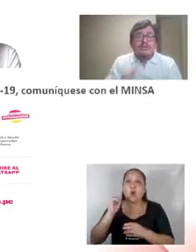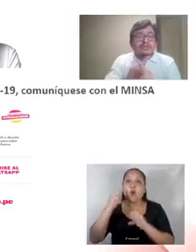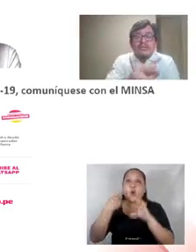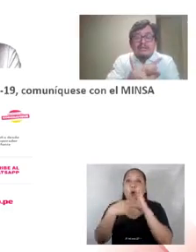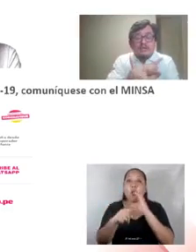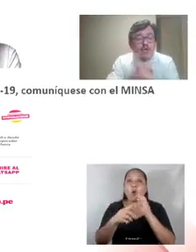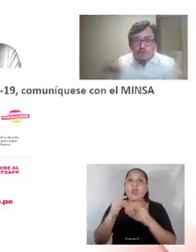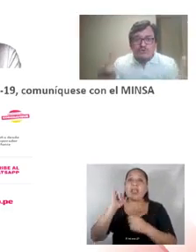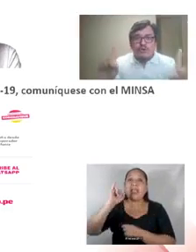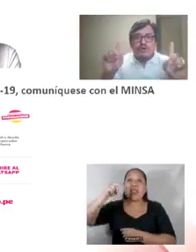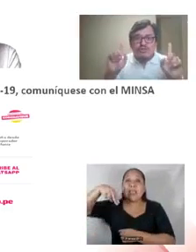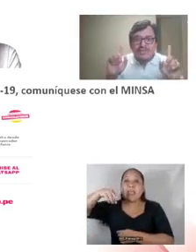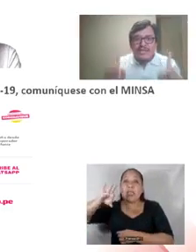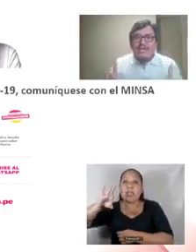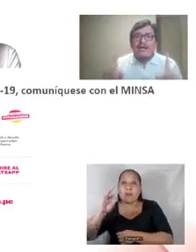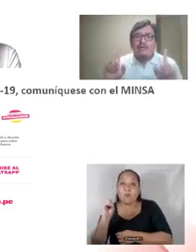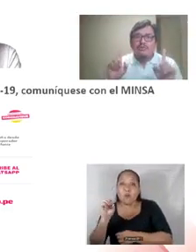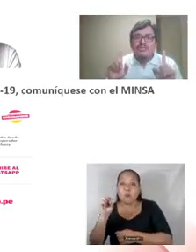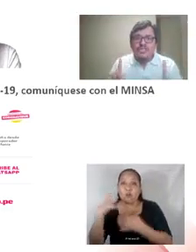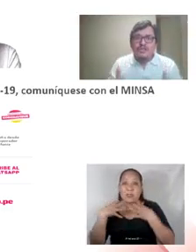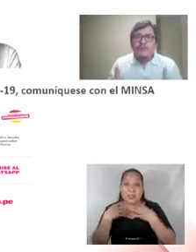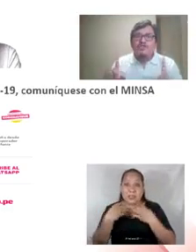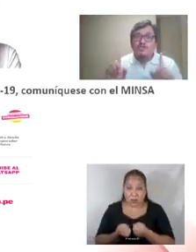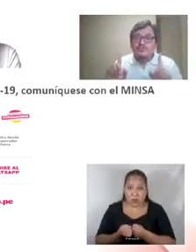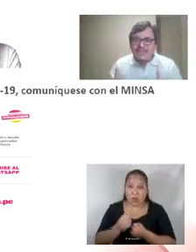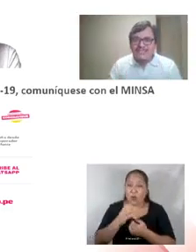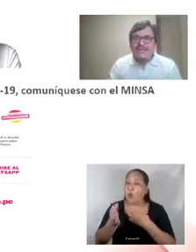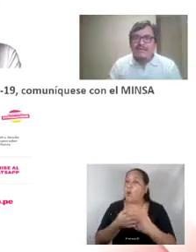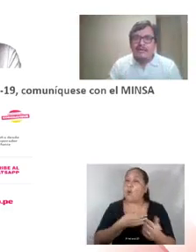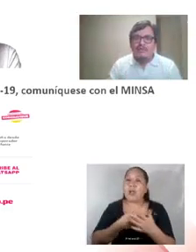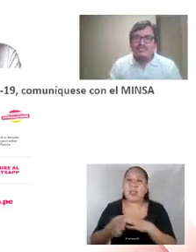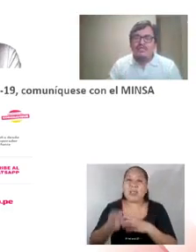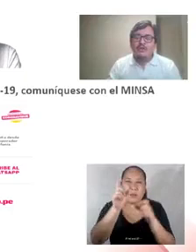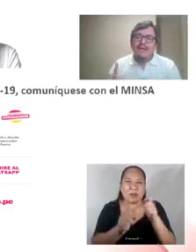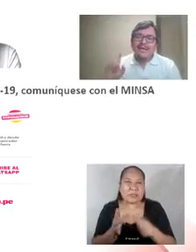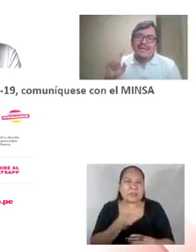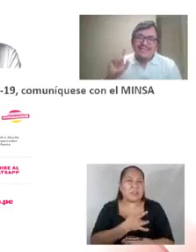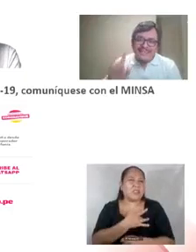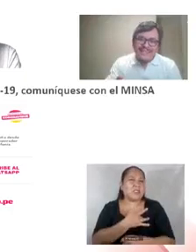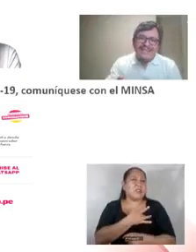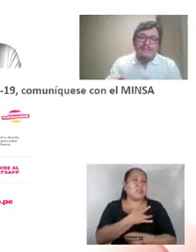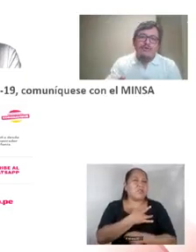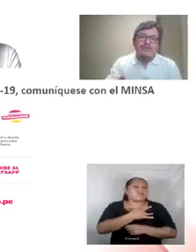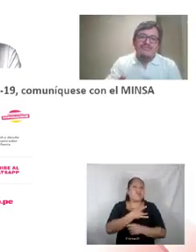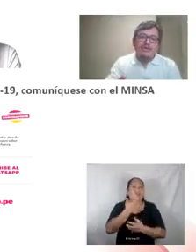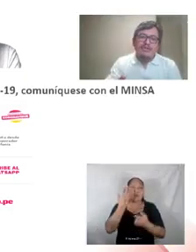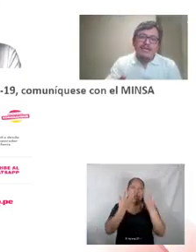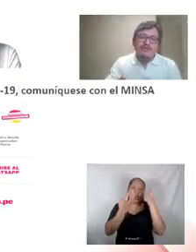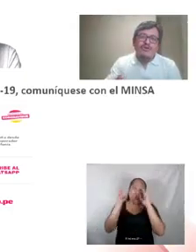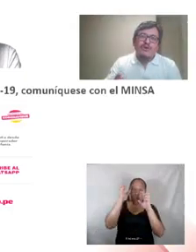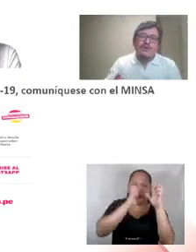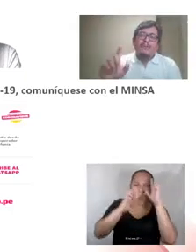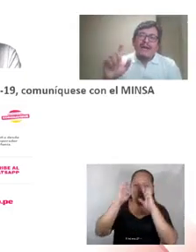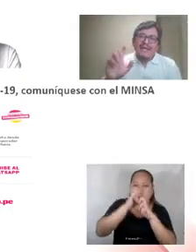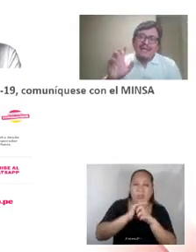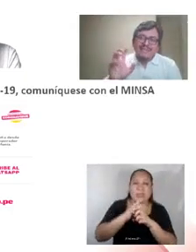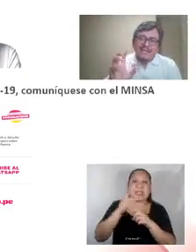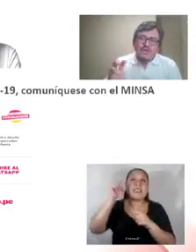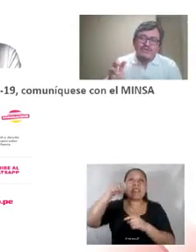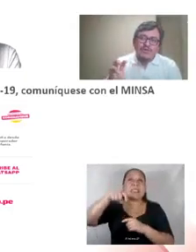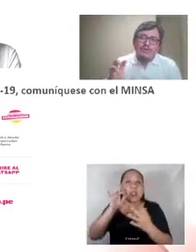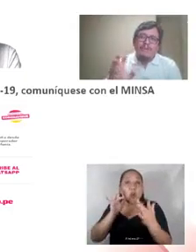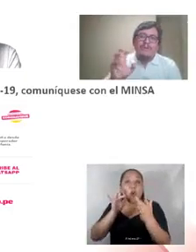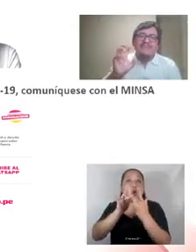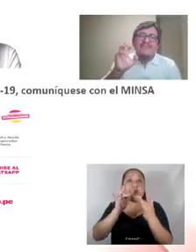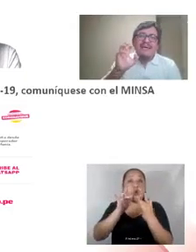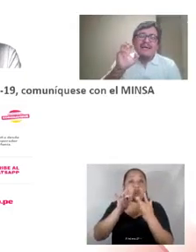InfoSalud. Todos los que tengan algún síntoma o sospechen de algún síntoma tienen que ponerse en contacto para que el